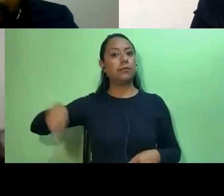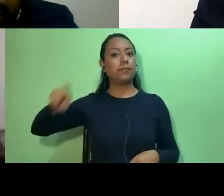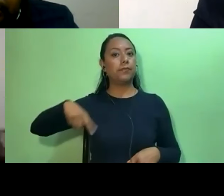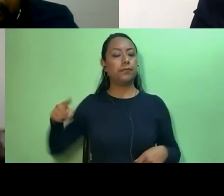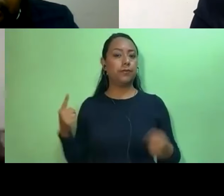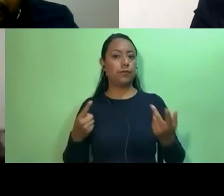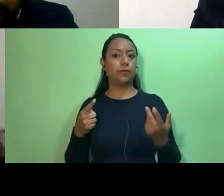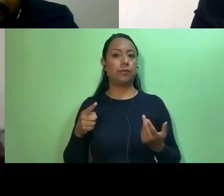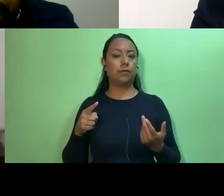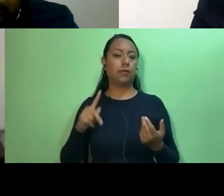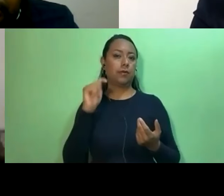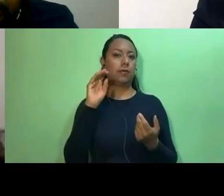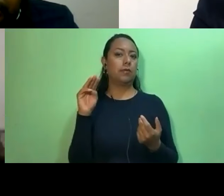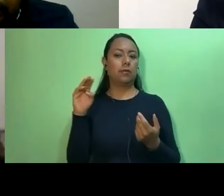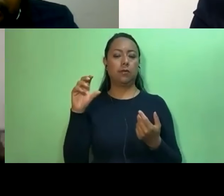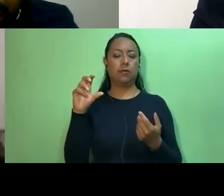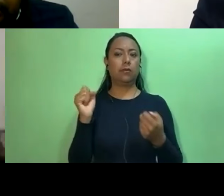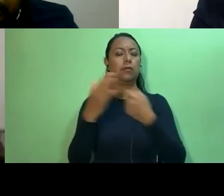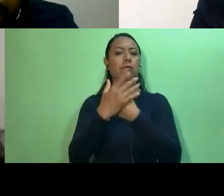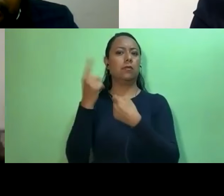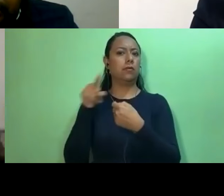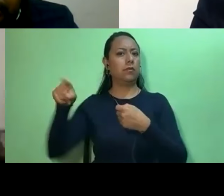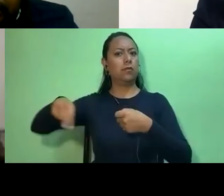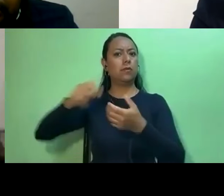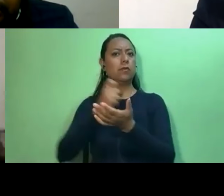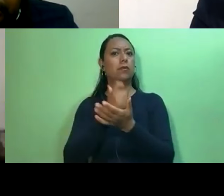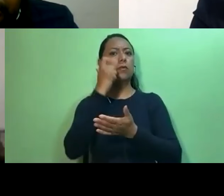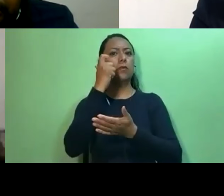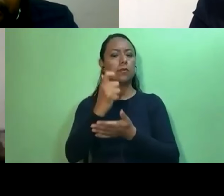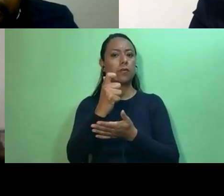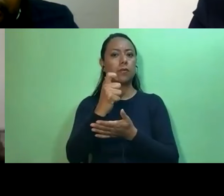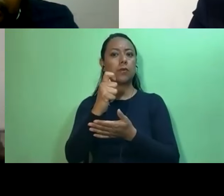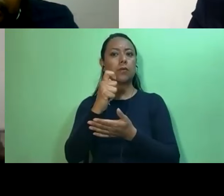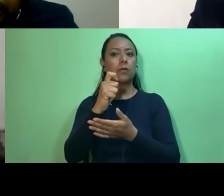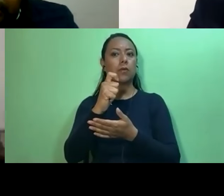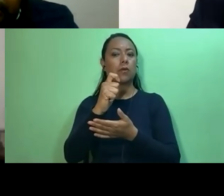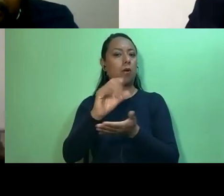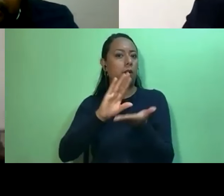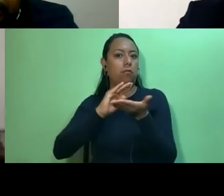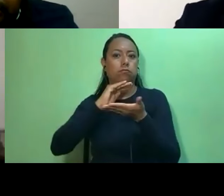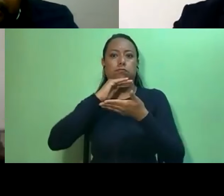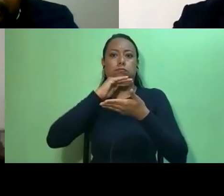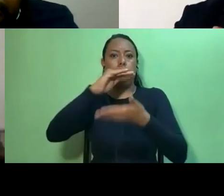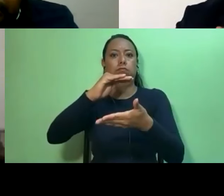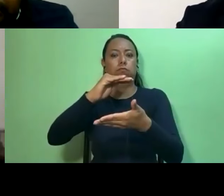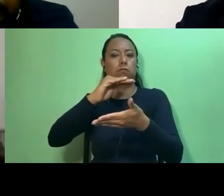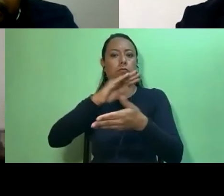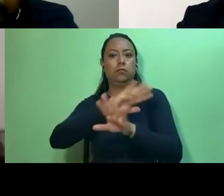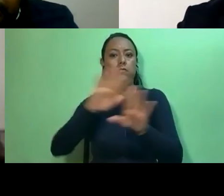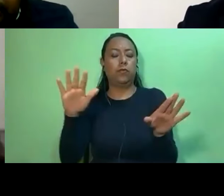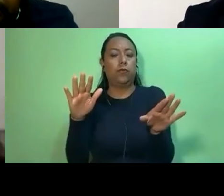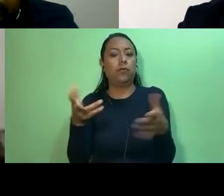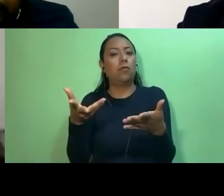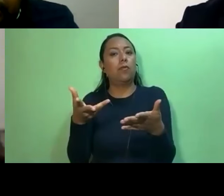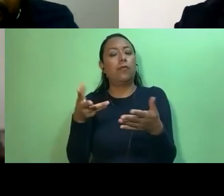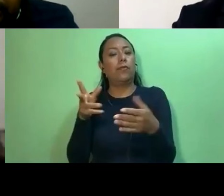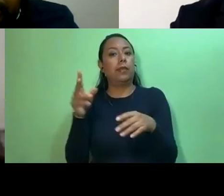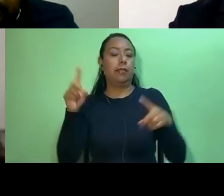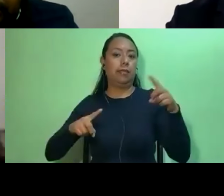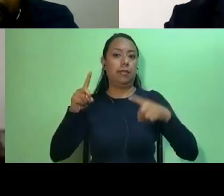tomas, porque pagarán la cuota fija que corresponda en función del uso y desde